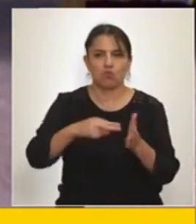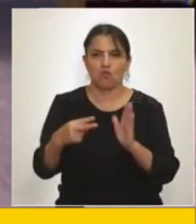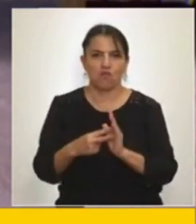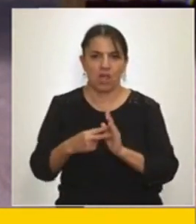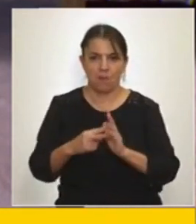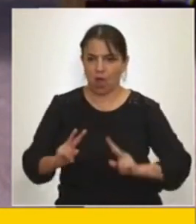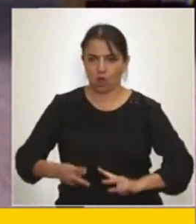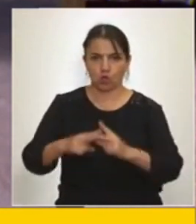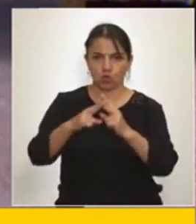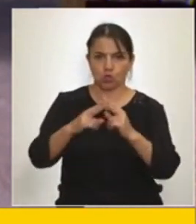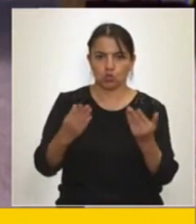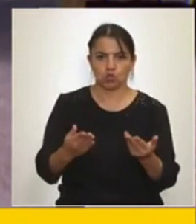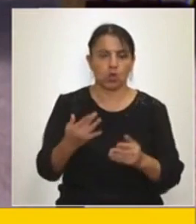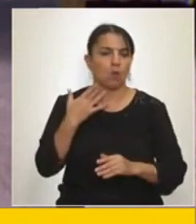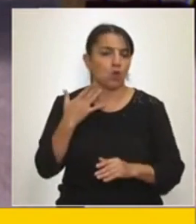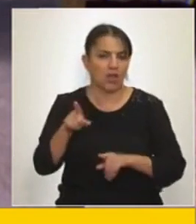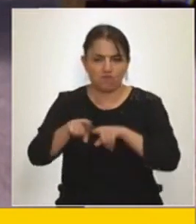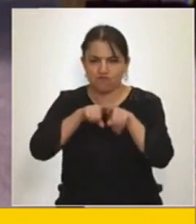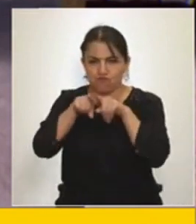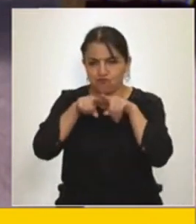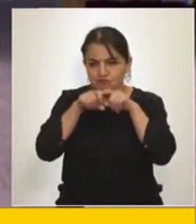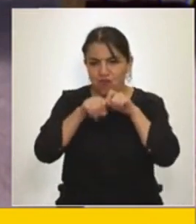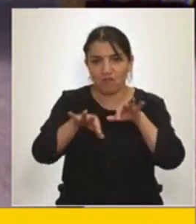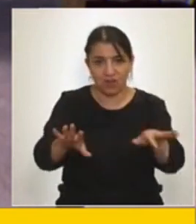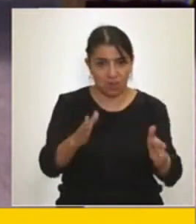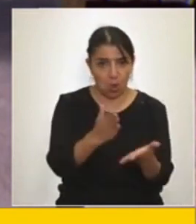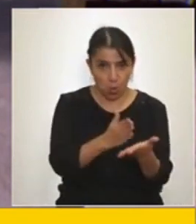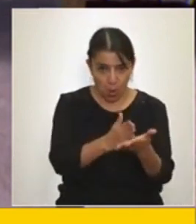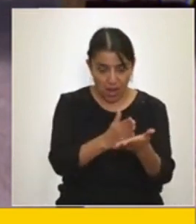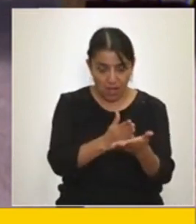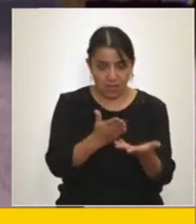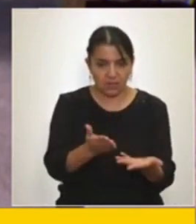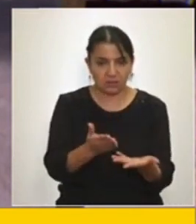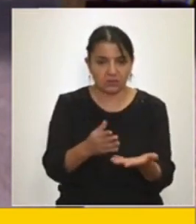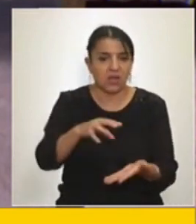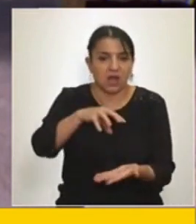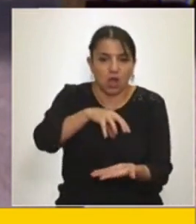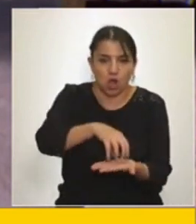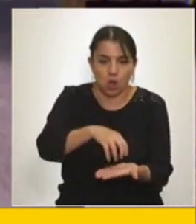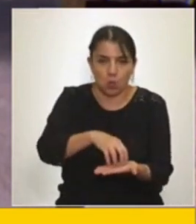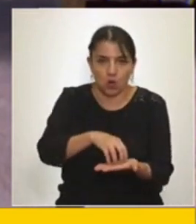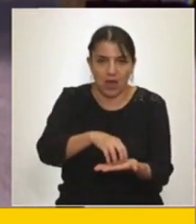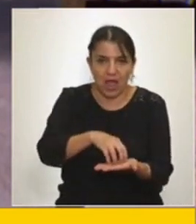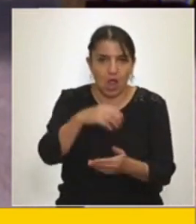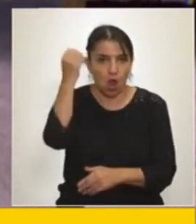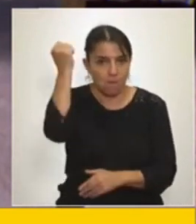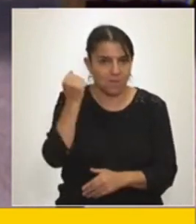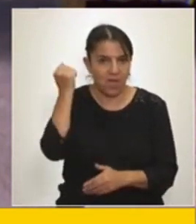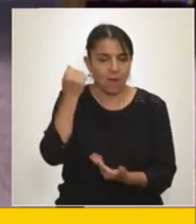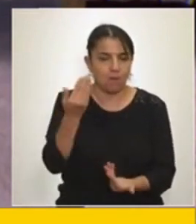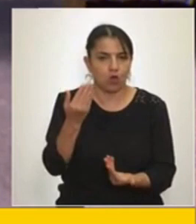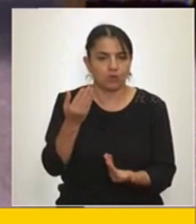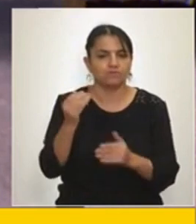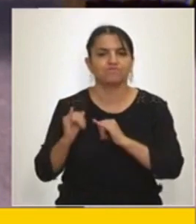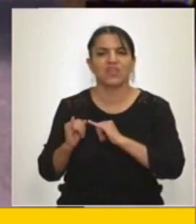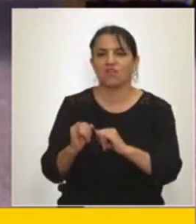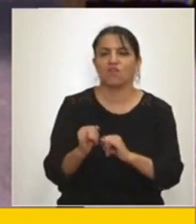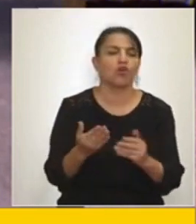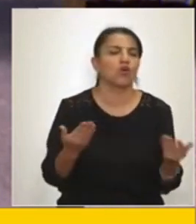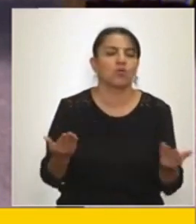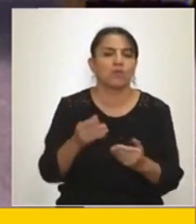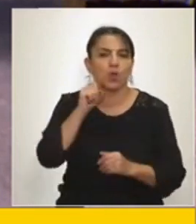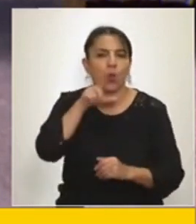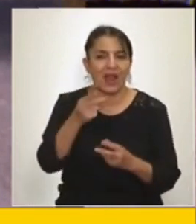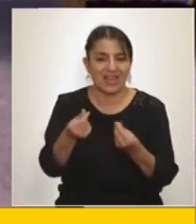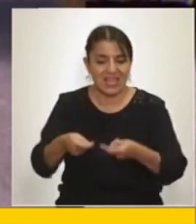por las plagas de roedores en establecimiento educacionales de la comuna de copiapó que se informe Cuál es la